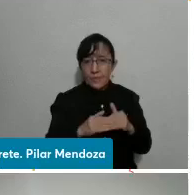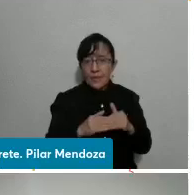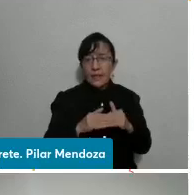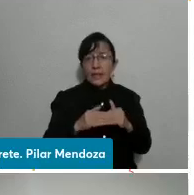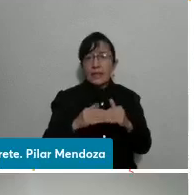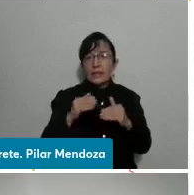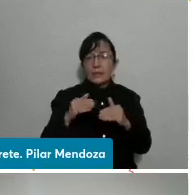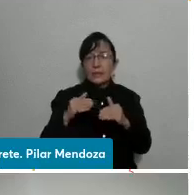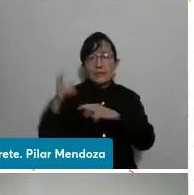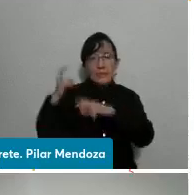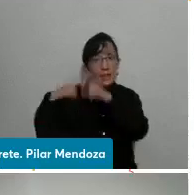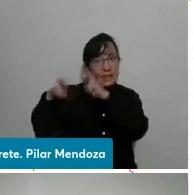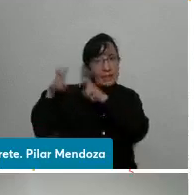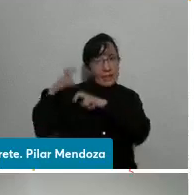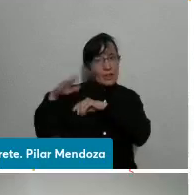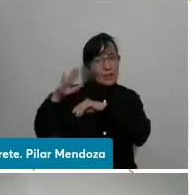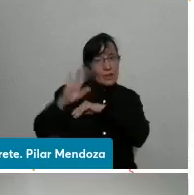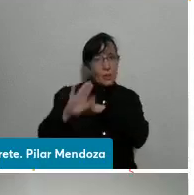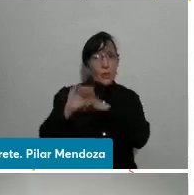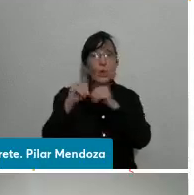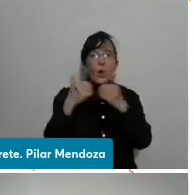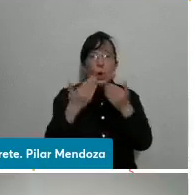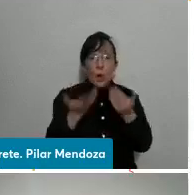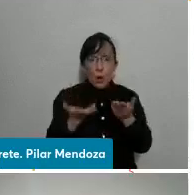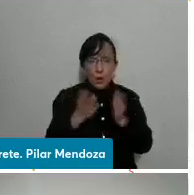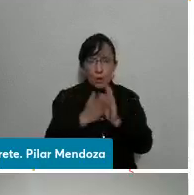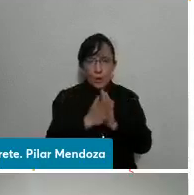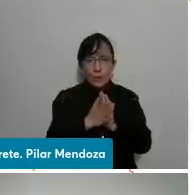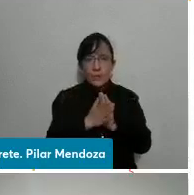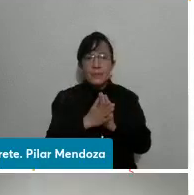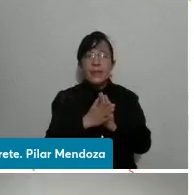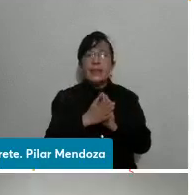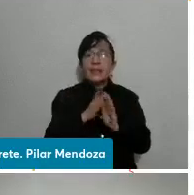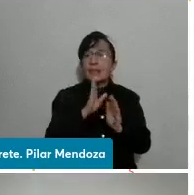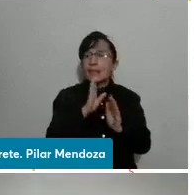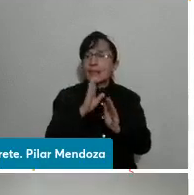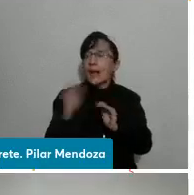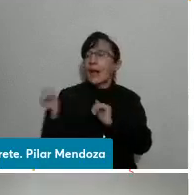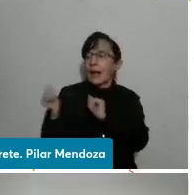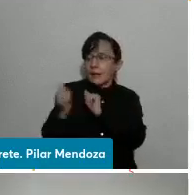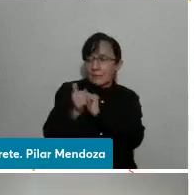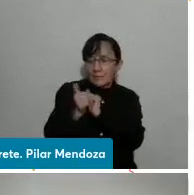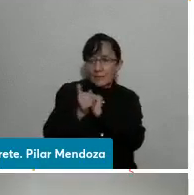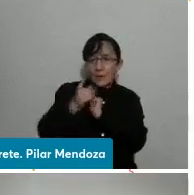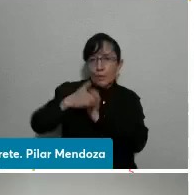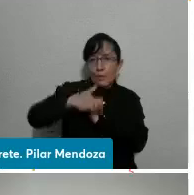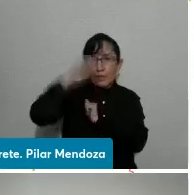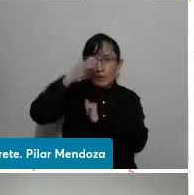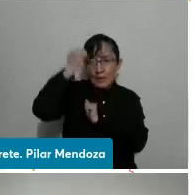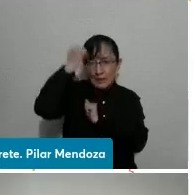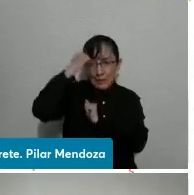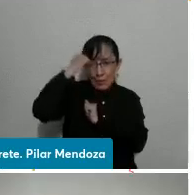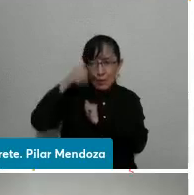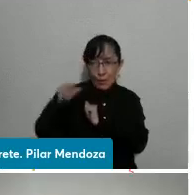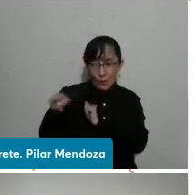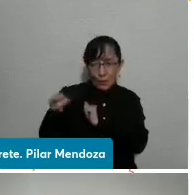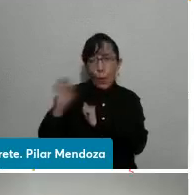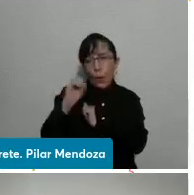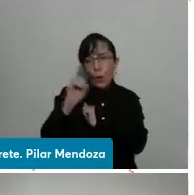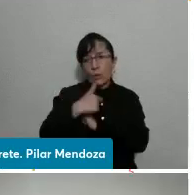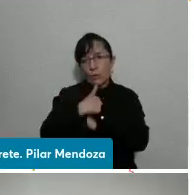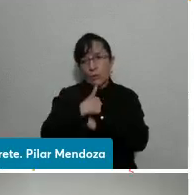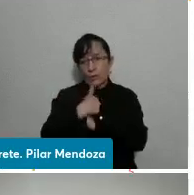veces se realiza, la hace pues el profesional de apoyo, si nos acompaña, la hago yo, o muchas veces también